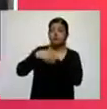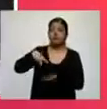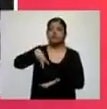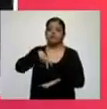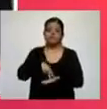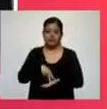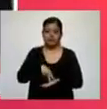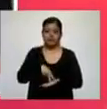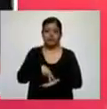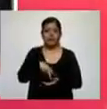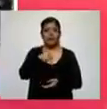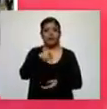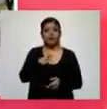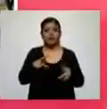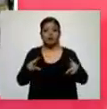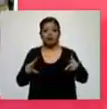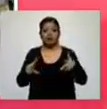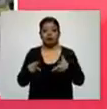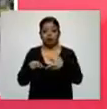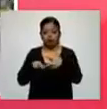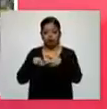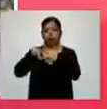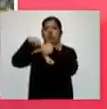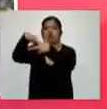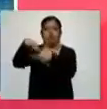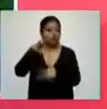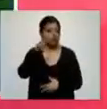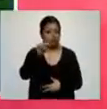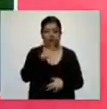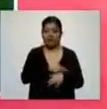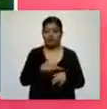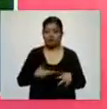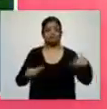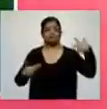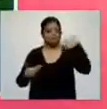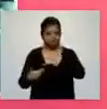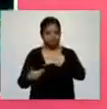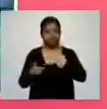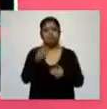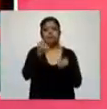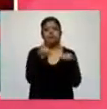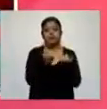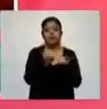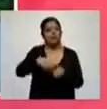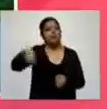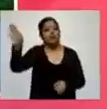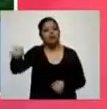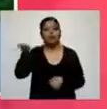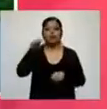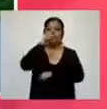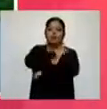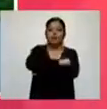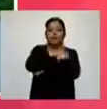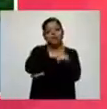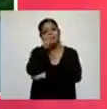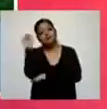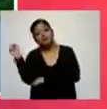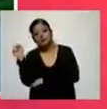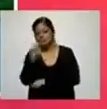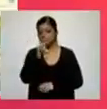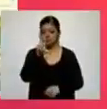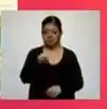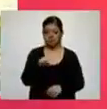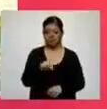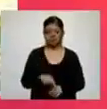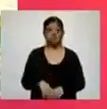subir o bajar del vehículo en movimiento, cualquiera que sea el transporte. De igual forma, no sacar las manos y asomarse por las ventanillas del vehículo.